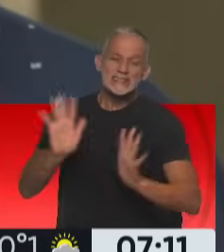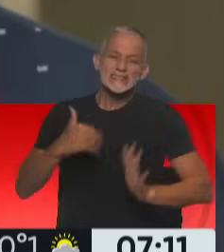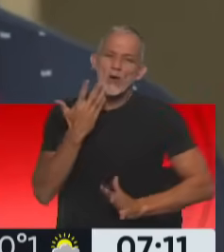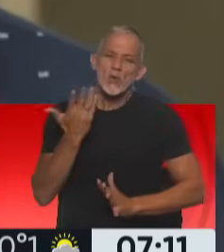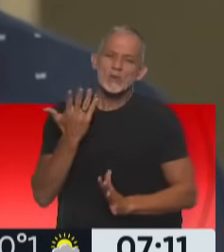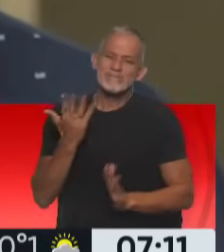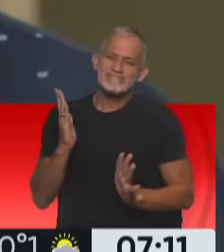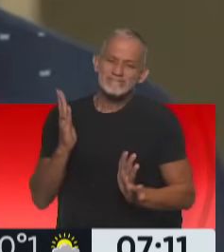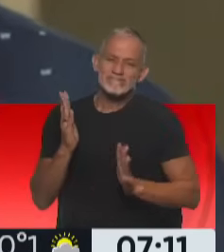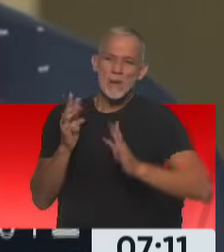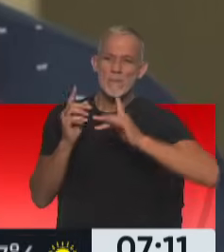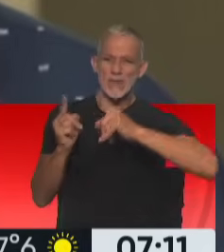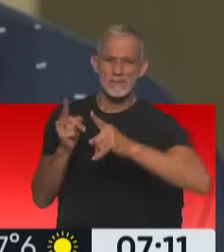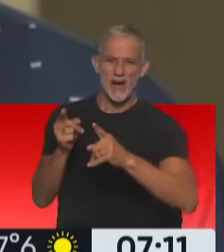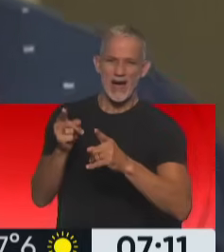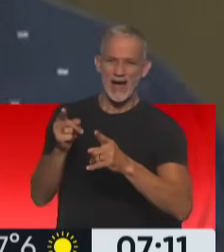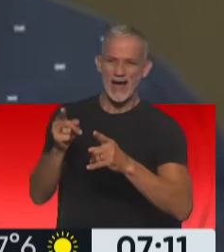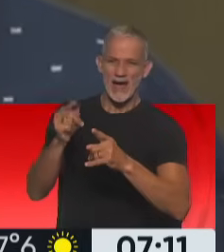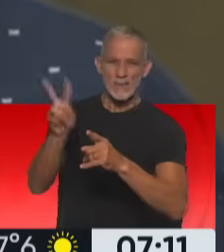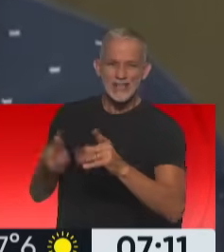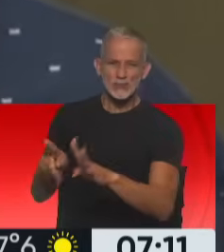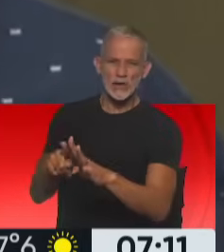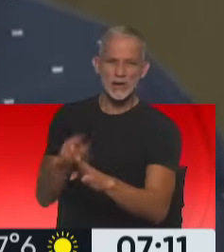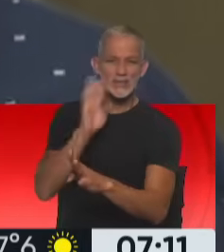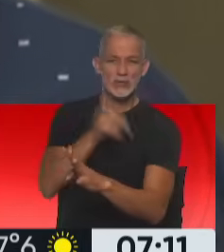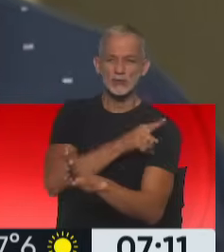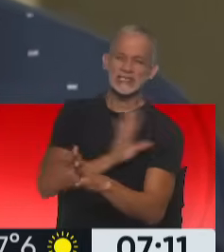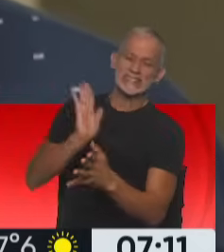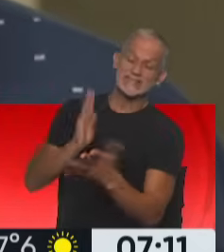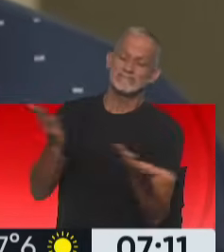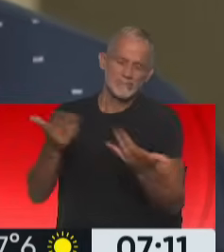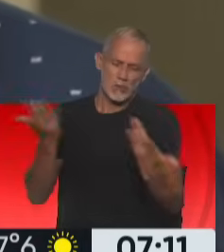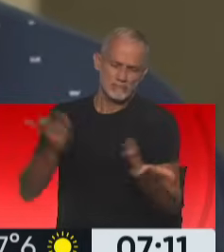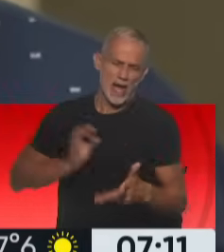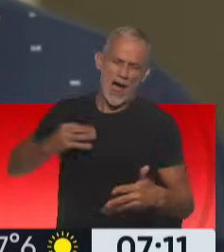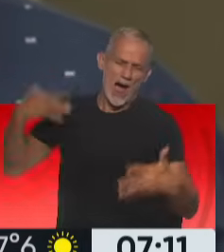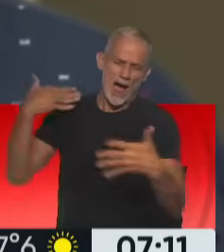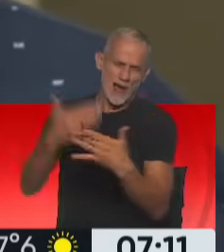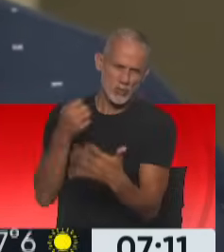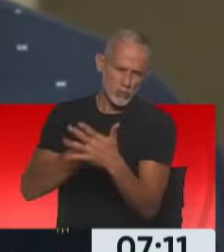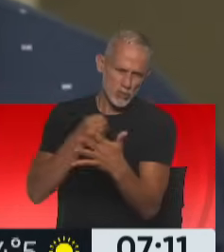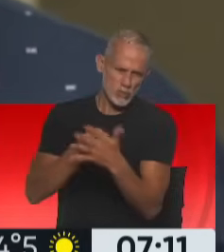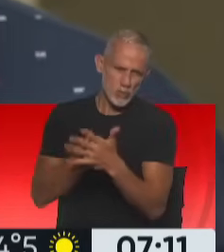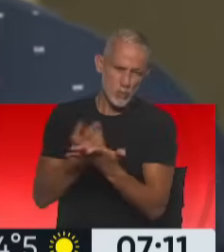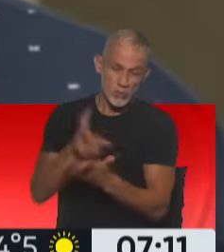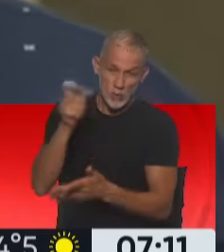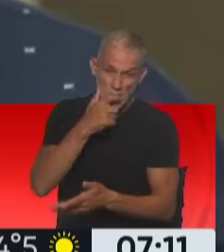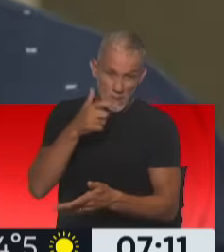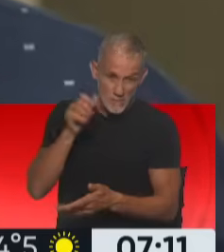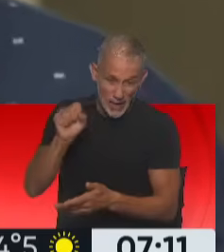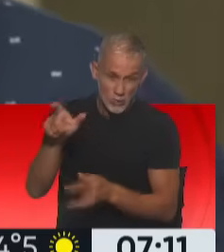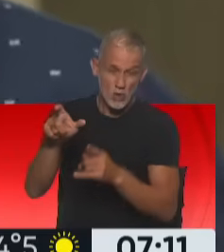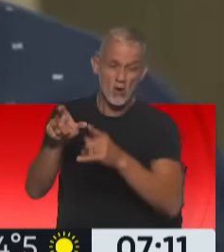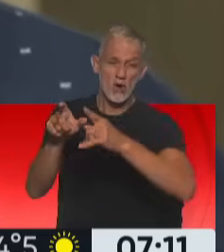sido por la misma nación. Pero bueno, después de tantos años de lucha, y como decía Santo Tomás de